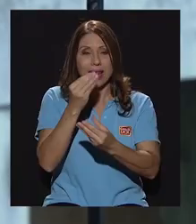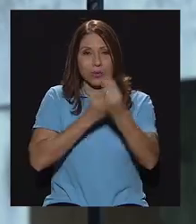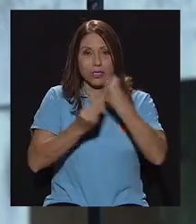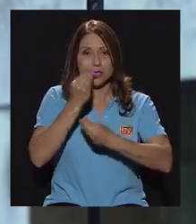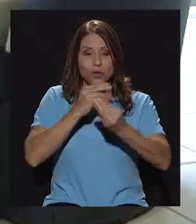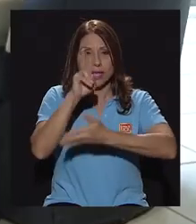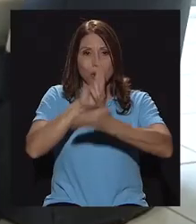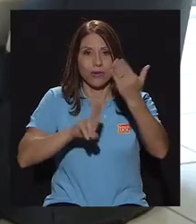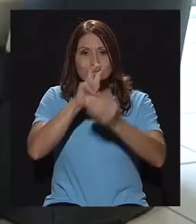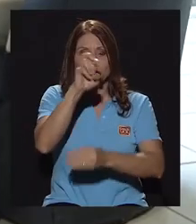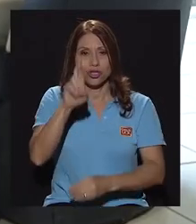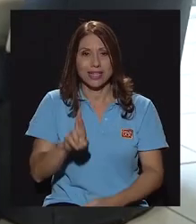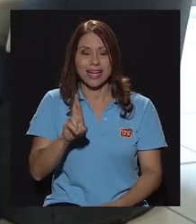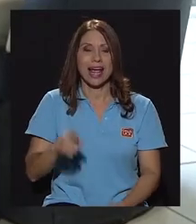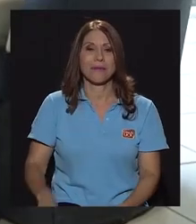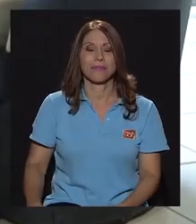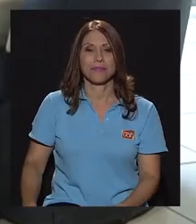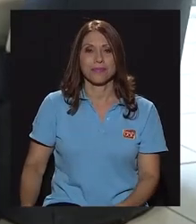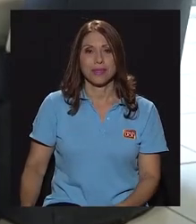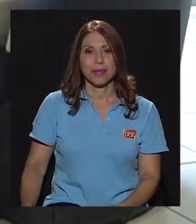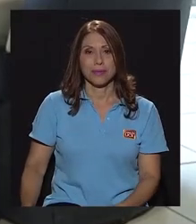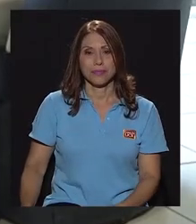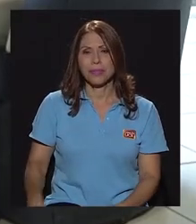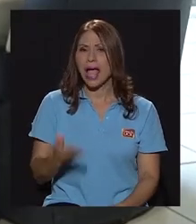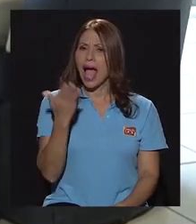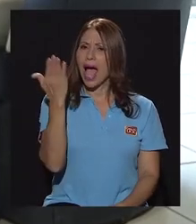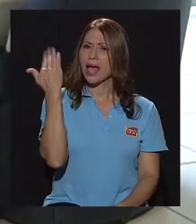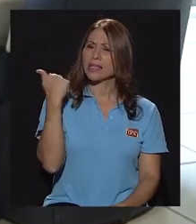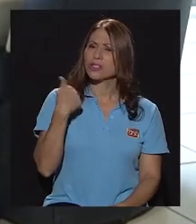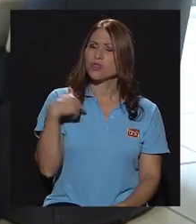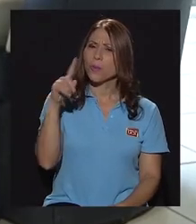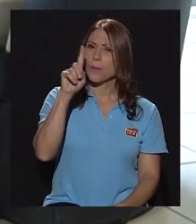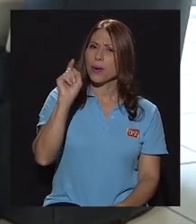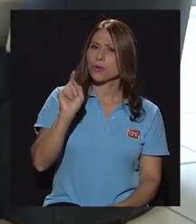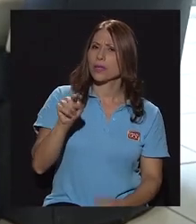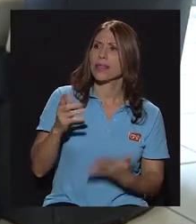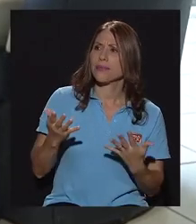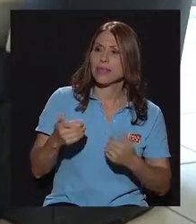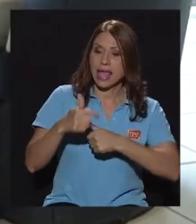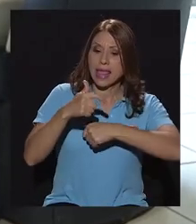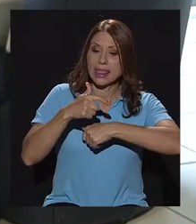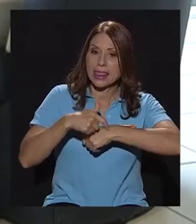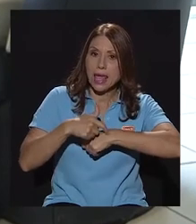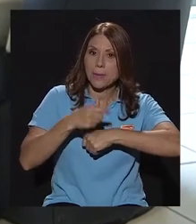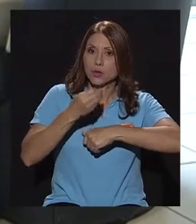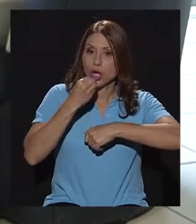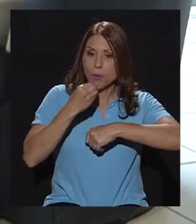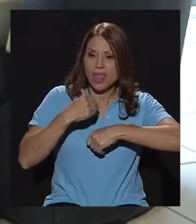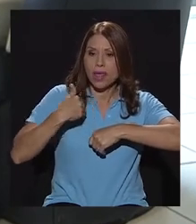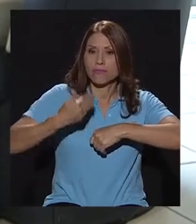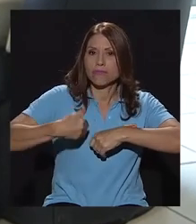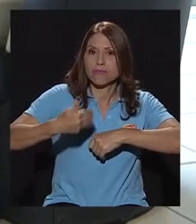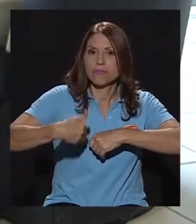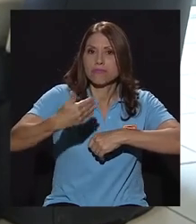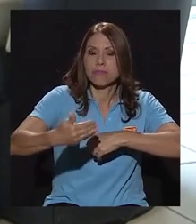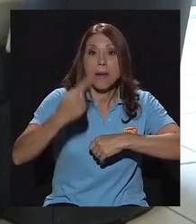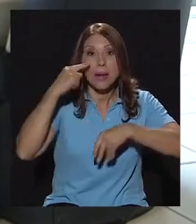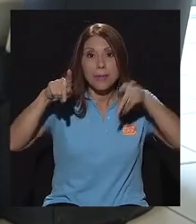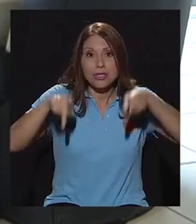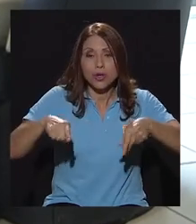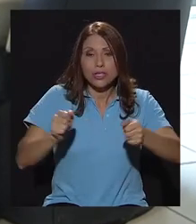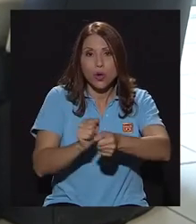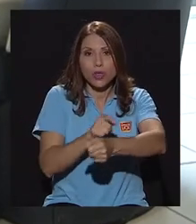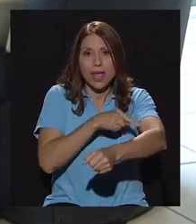Universidad de Costa Rica. Marcela, del bloque anterior me quedó la pregunta de cuál es la recomendación en tiempos de comida para las personas que